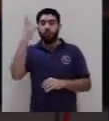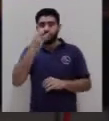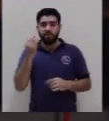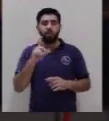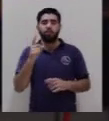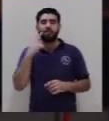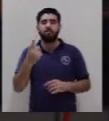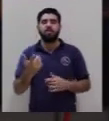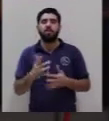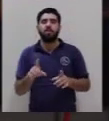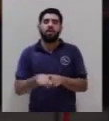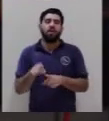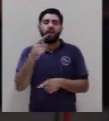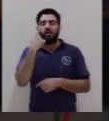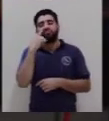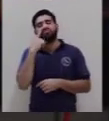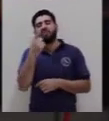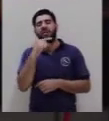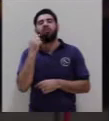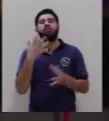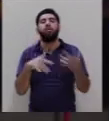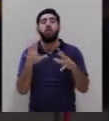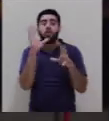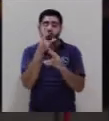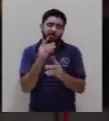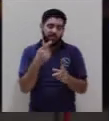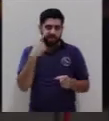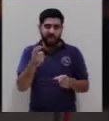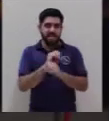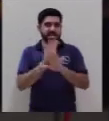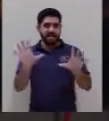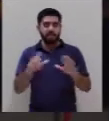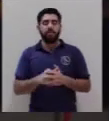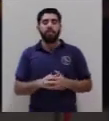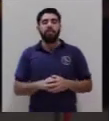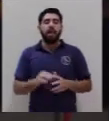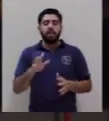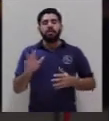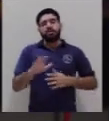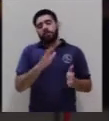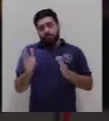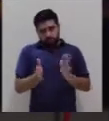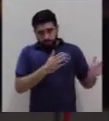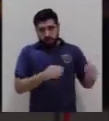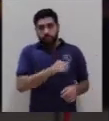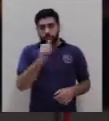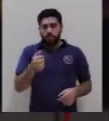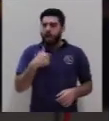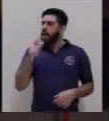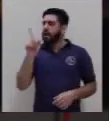sí. que esos colores ayuden también a hacerlo más entretenido, ¿verdad? Exacto. Ok. Y por ahí tenía unos que usted ya había